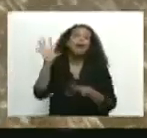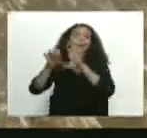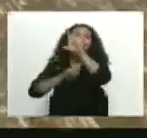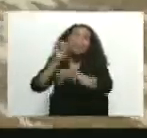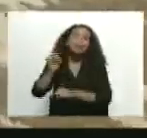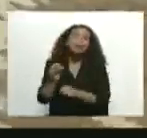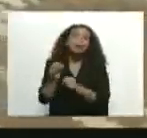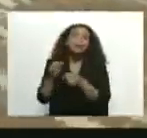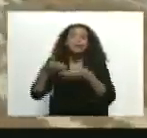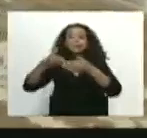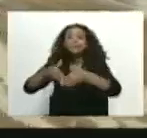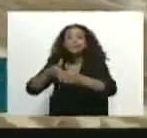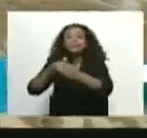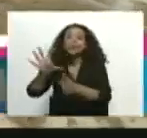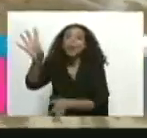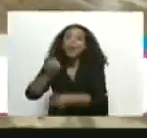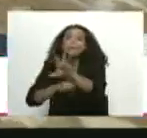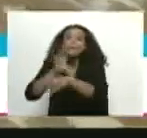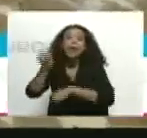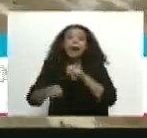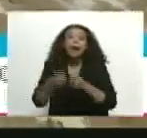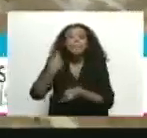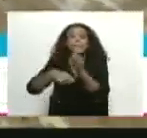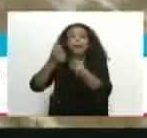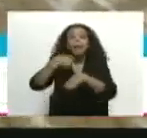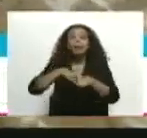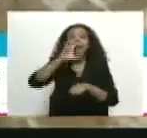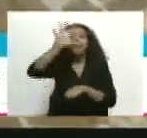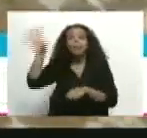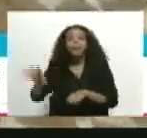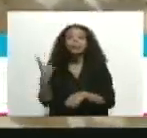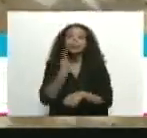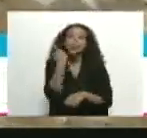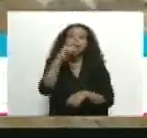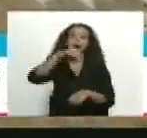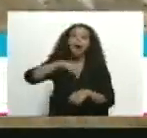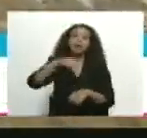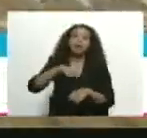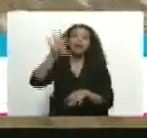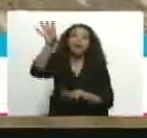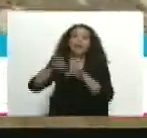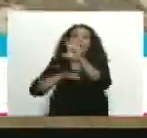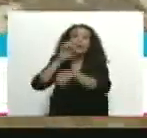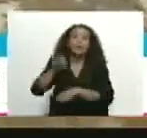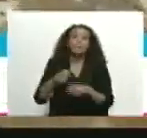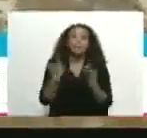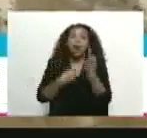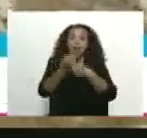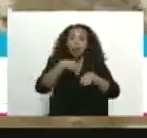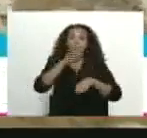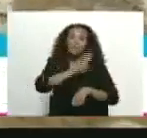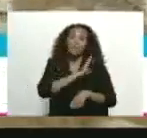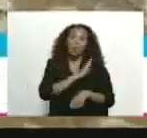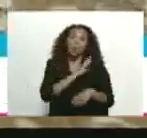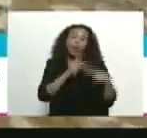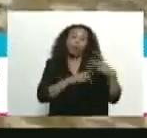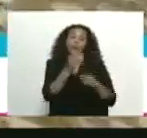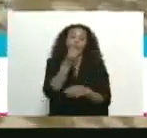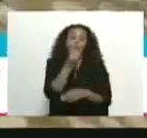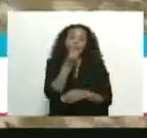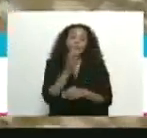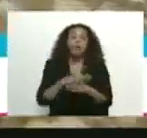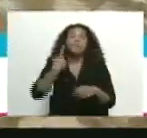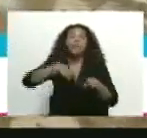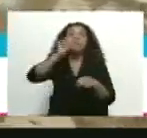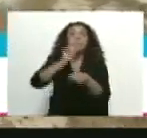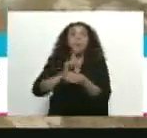de puerto, a una economía de comercio que solo se importaba, bueno, para el negocio y también para la parte de los alimentos, pero por